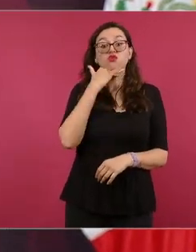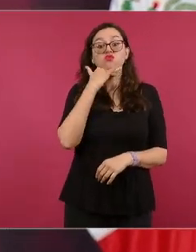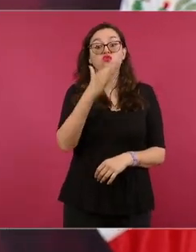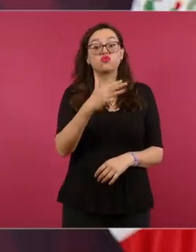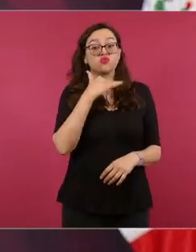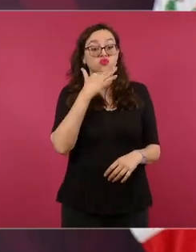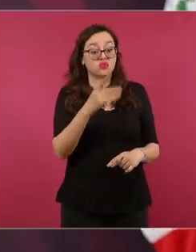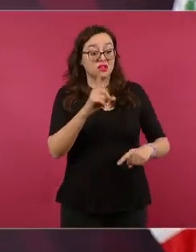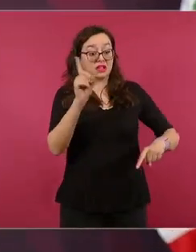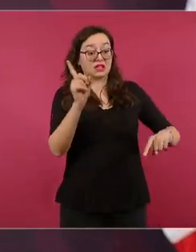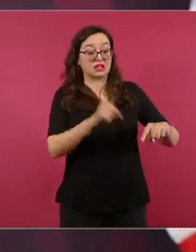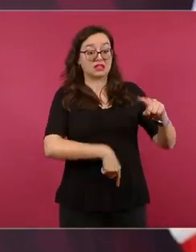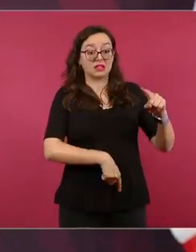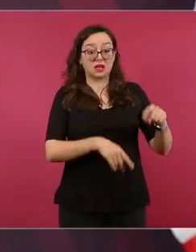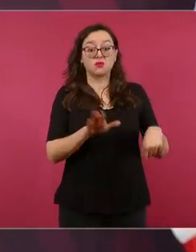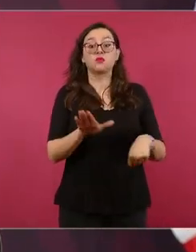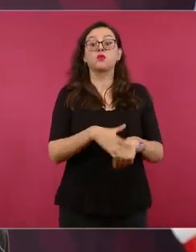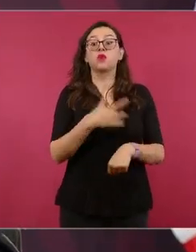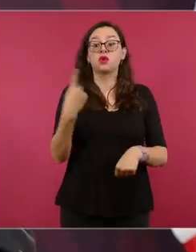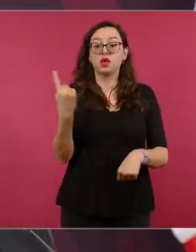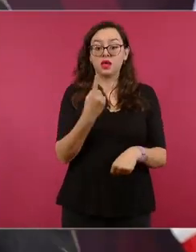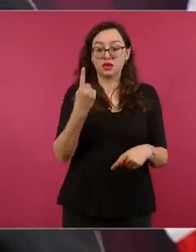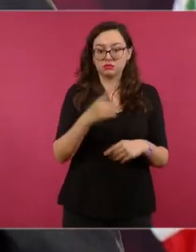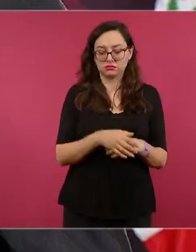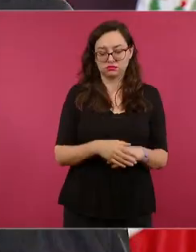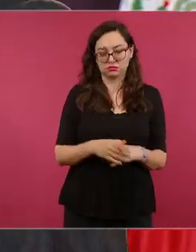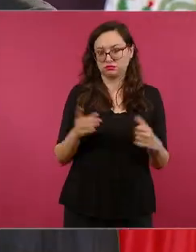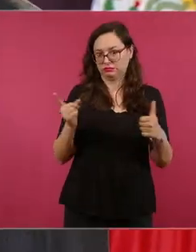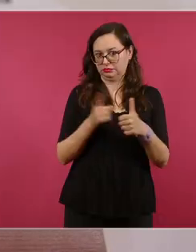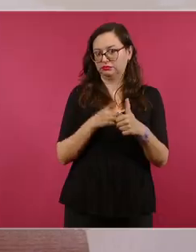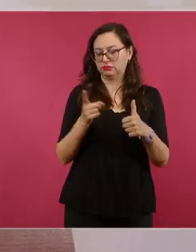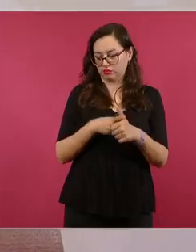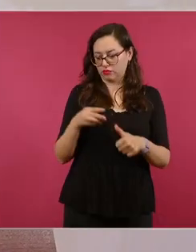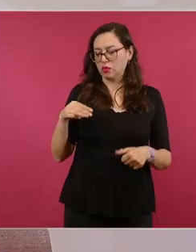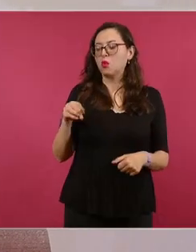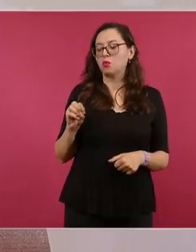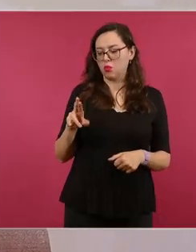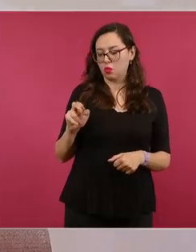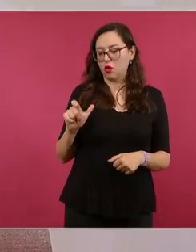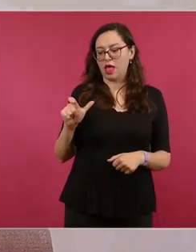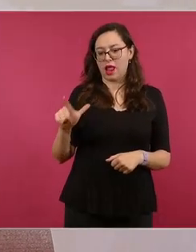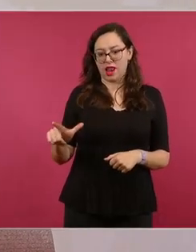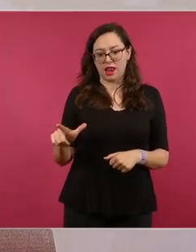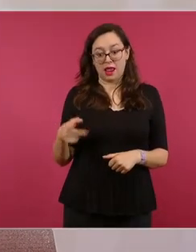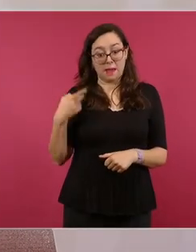el dinero que se desperdicia, que se va por el caño de la corrupción,